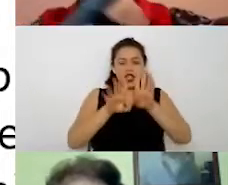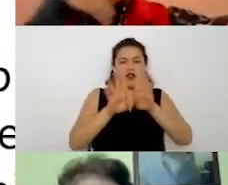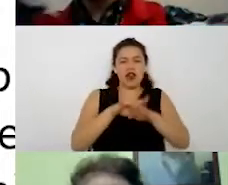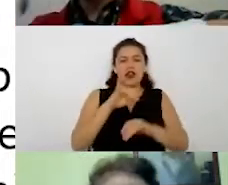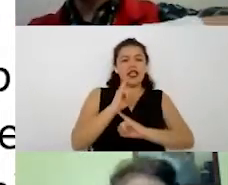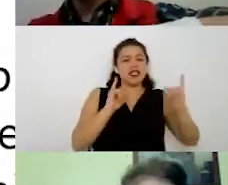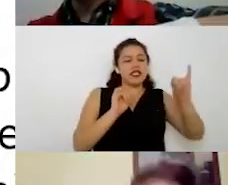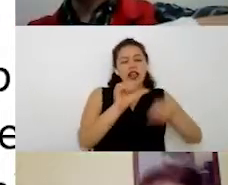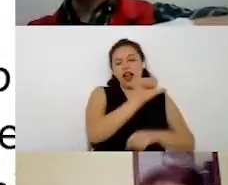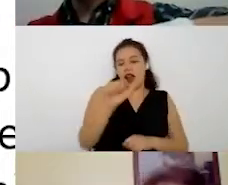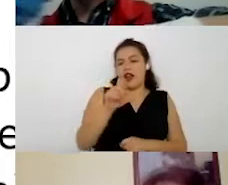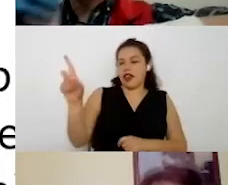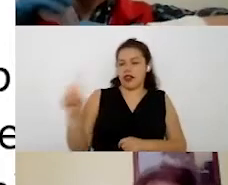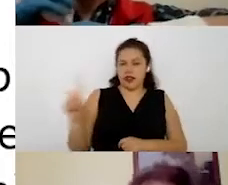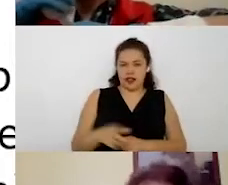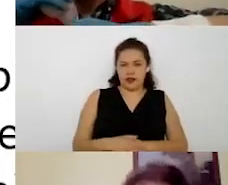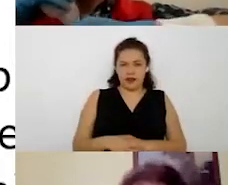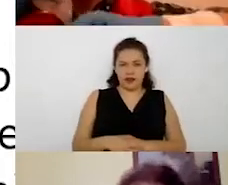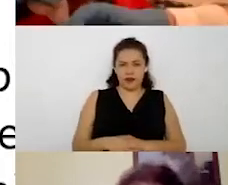izquierda a derecha. ¿Ok?